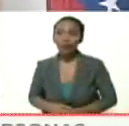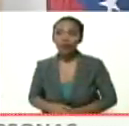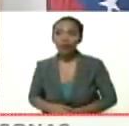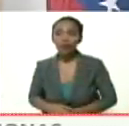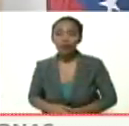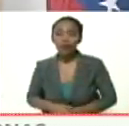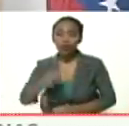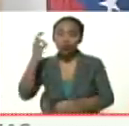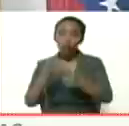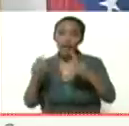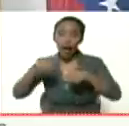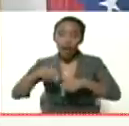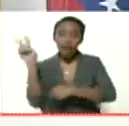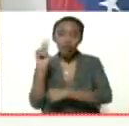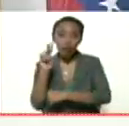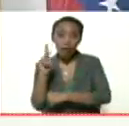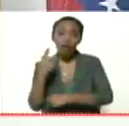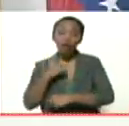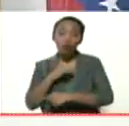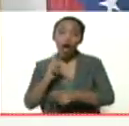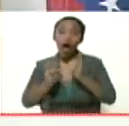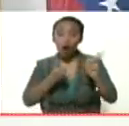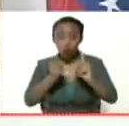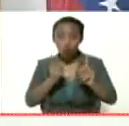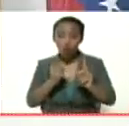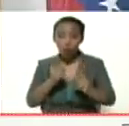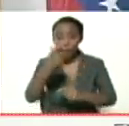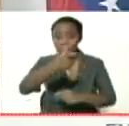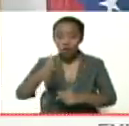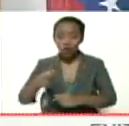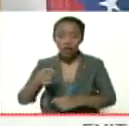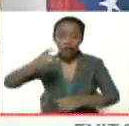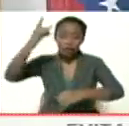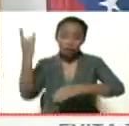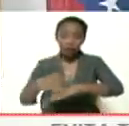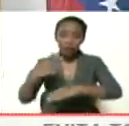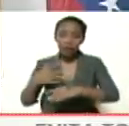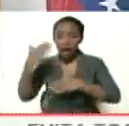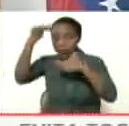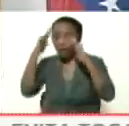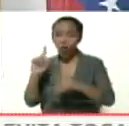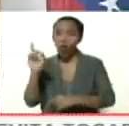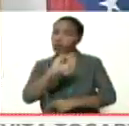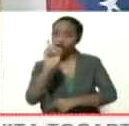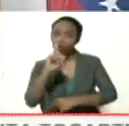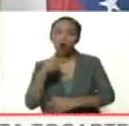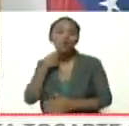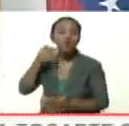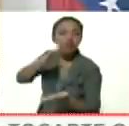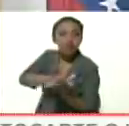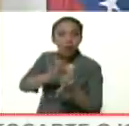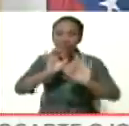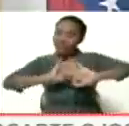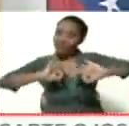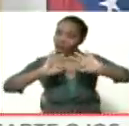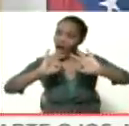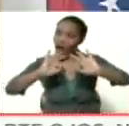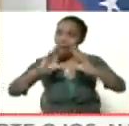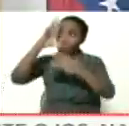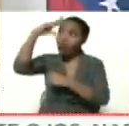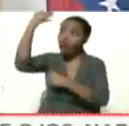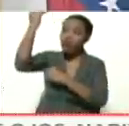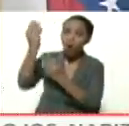en Venezuela, a pesar de que hemos tenido algunos casos graves que estamos atendiendo, no hay fallecidos todavía. Que Dios nos